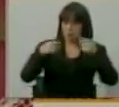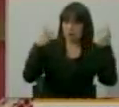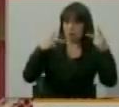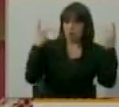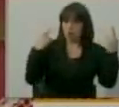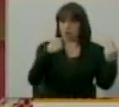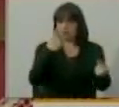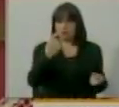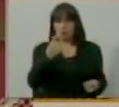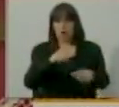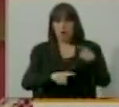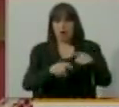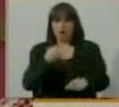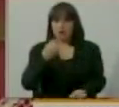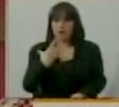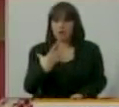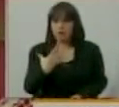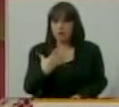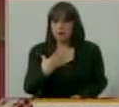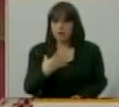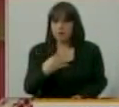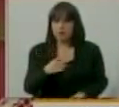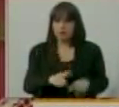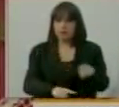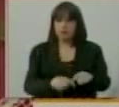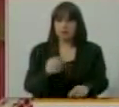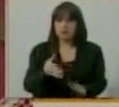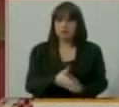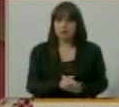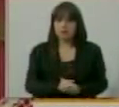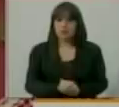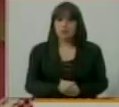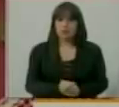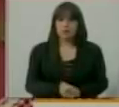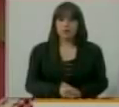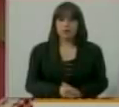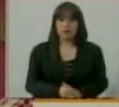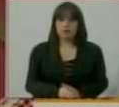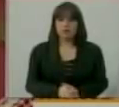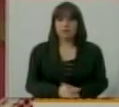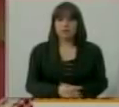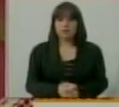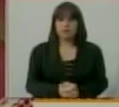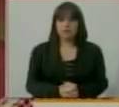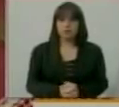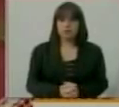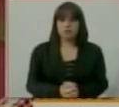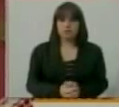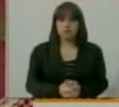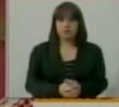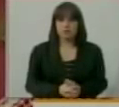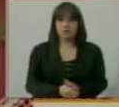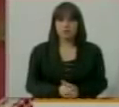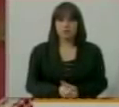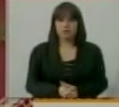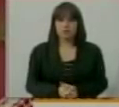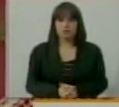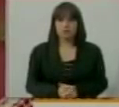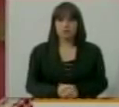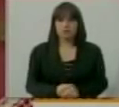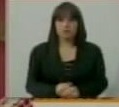buena, ya Dios, ¿qué hice yo? Debo preocuparme. Debo